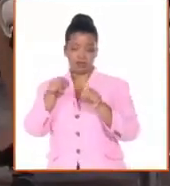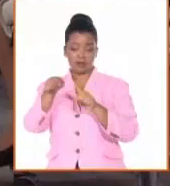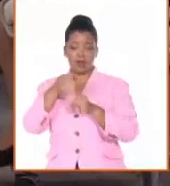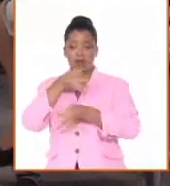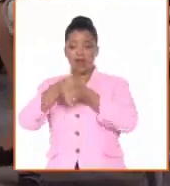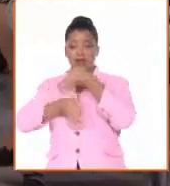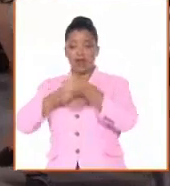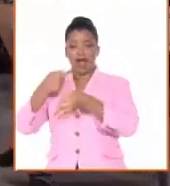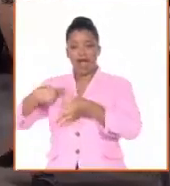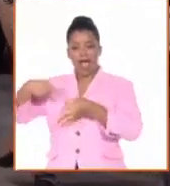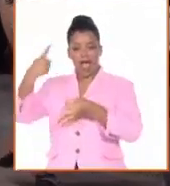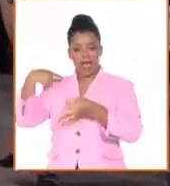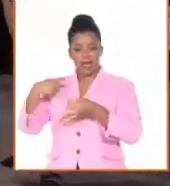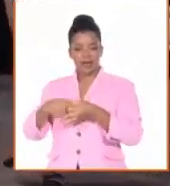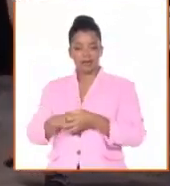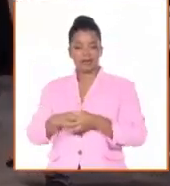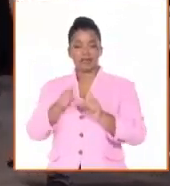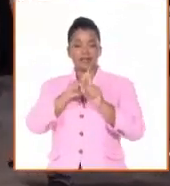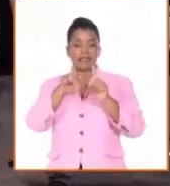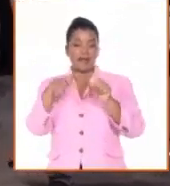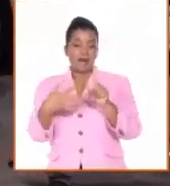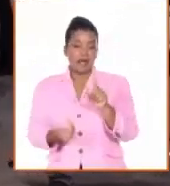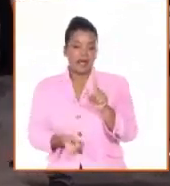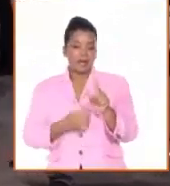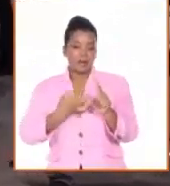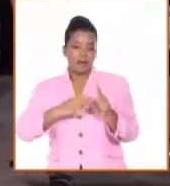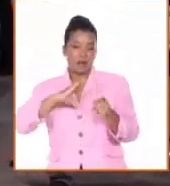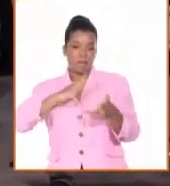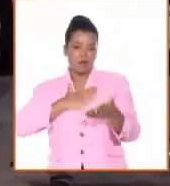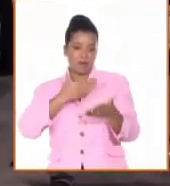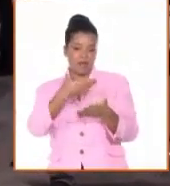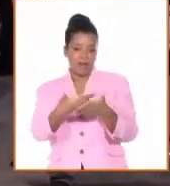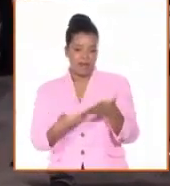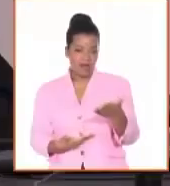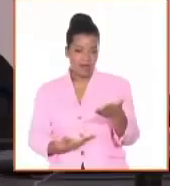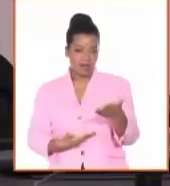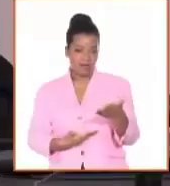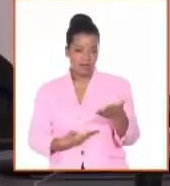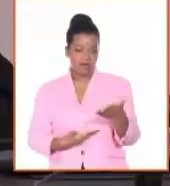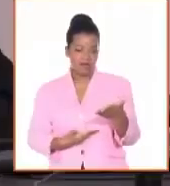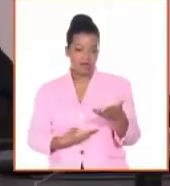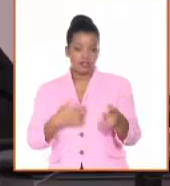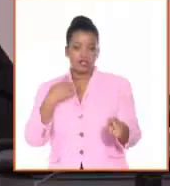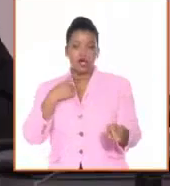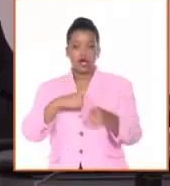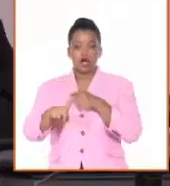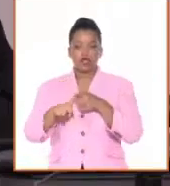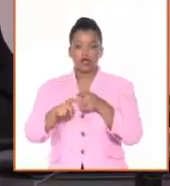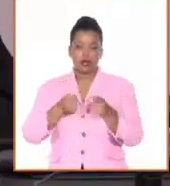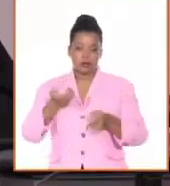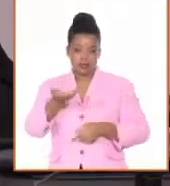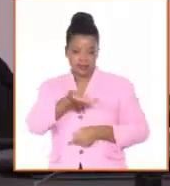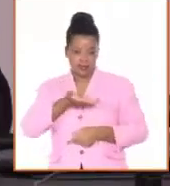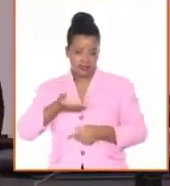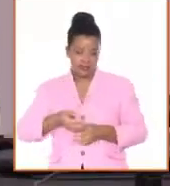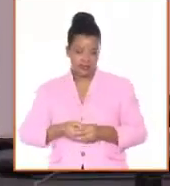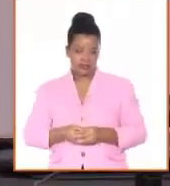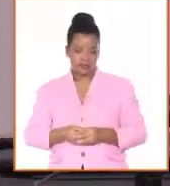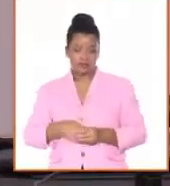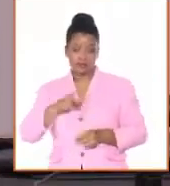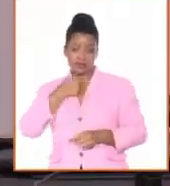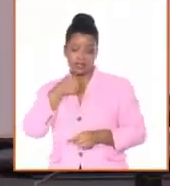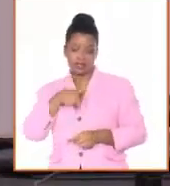ayer uno que tenía que ver con el registro de la propiedad y otro que tenía que ver con el registro comercial hay